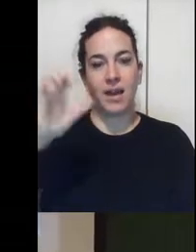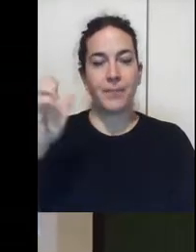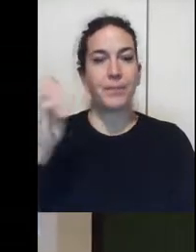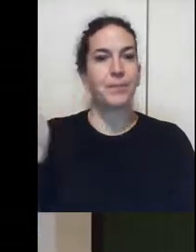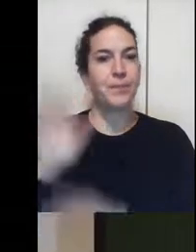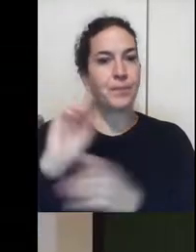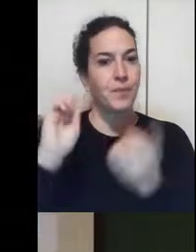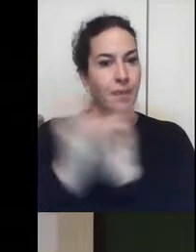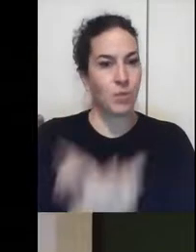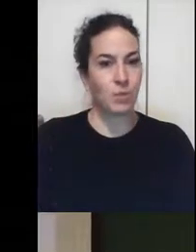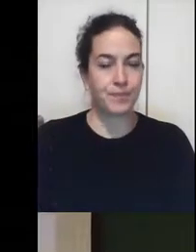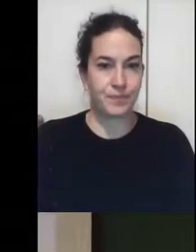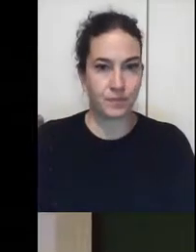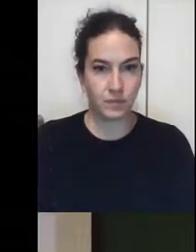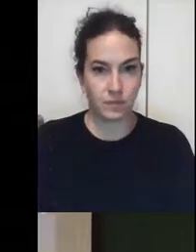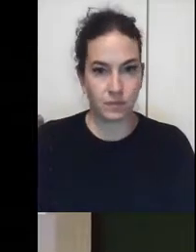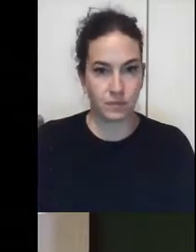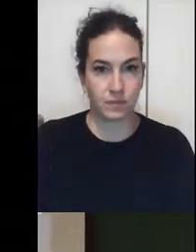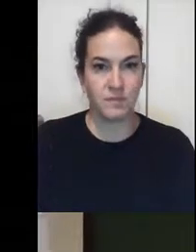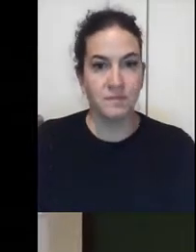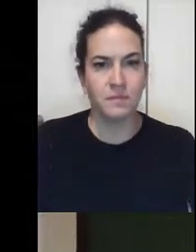presentación.